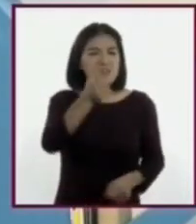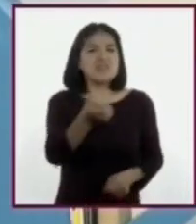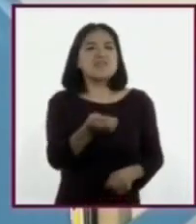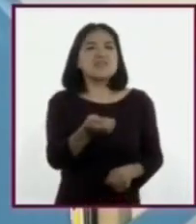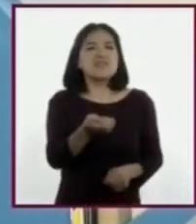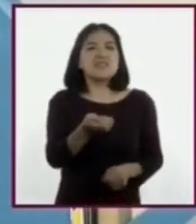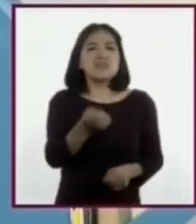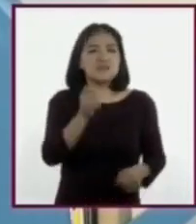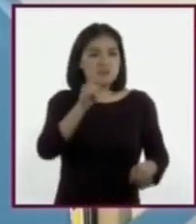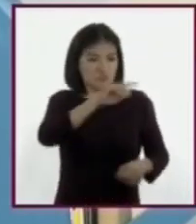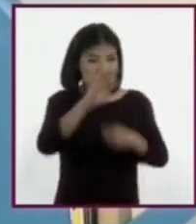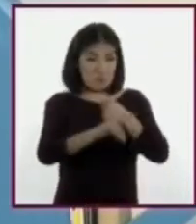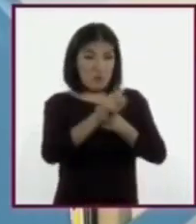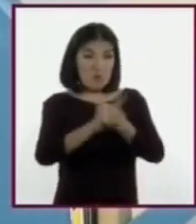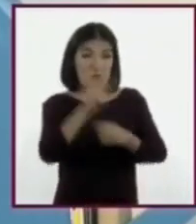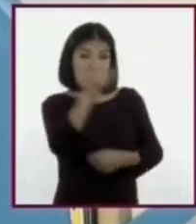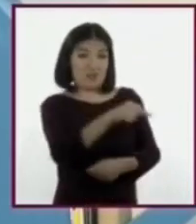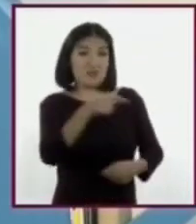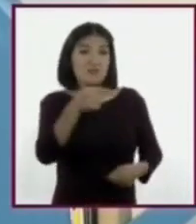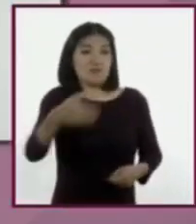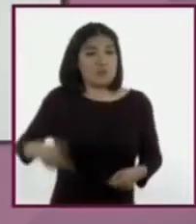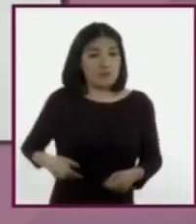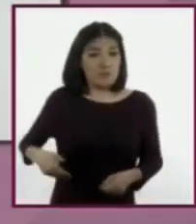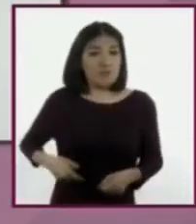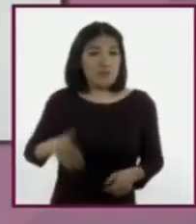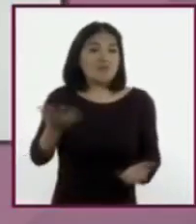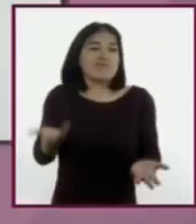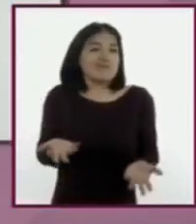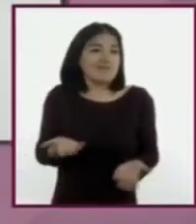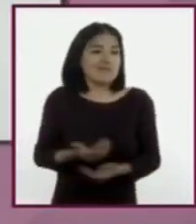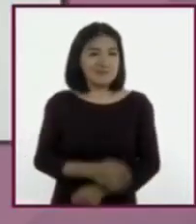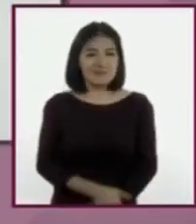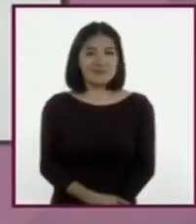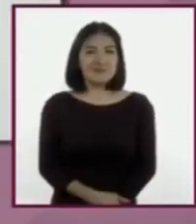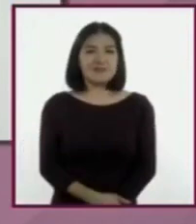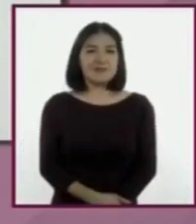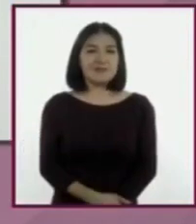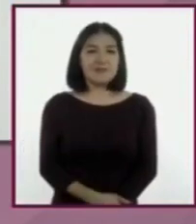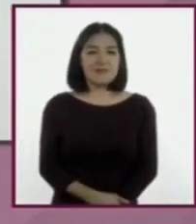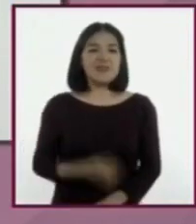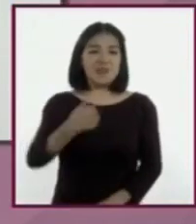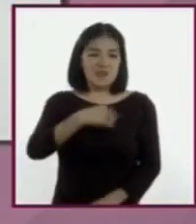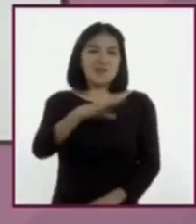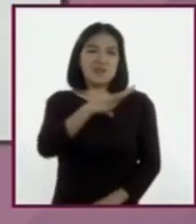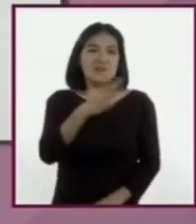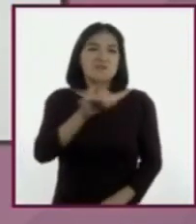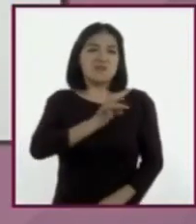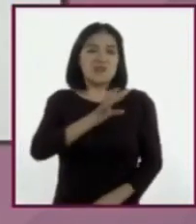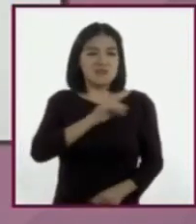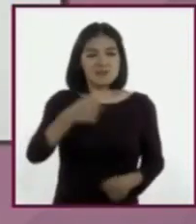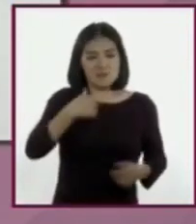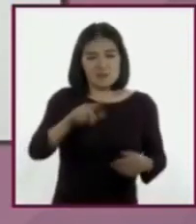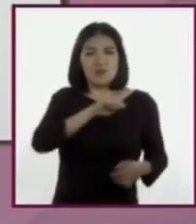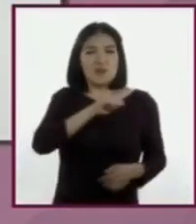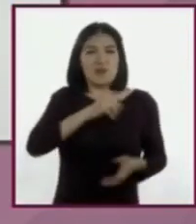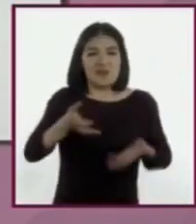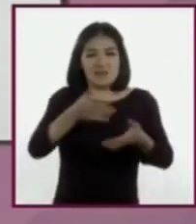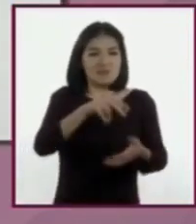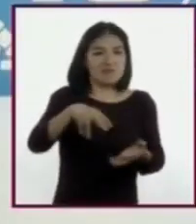de él evitar ambos riesgos? Tengo miedo a estar sola en la calle porque me puede pasar algo.